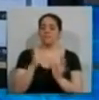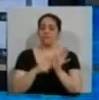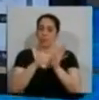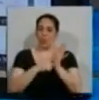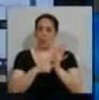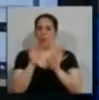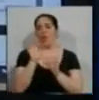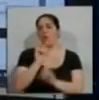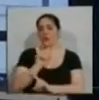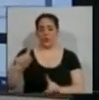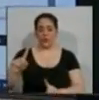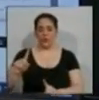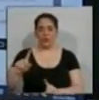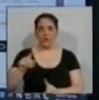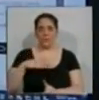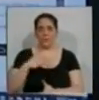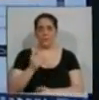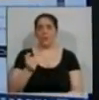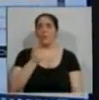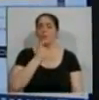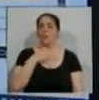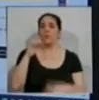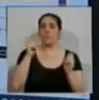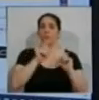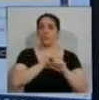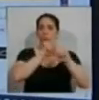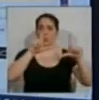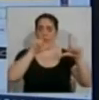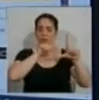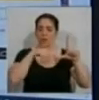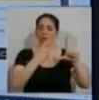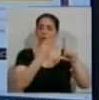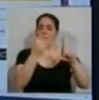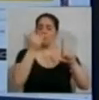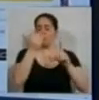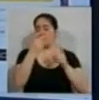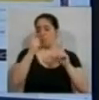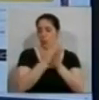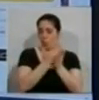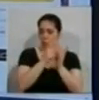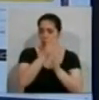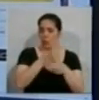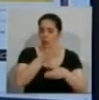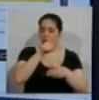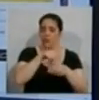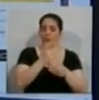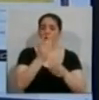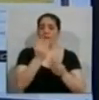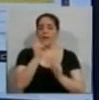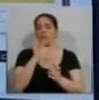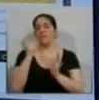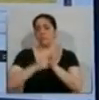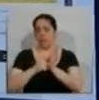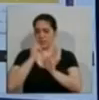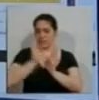informa un producto que sí cumple, pero que tenés que moderar el consumo. Aquí me cuentan que para la edición